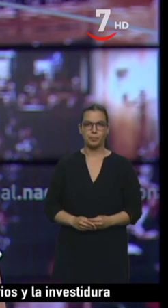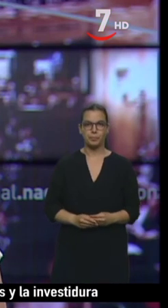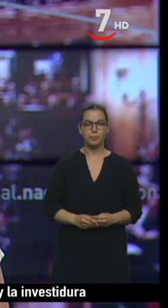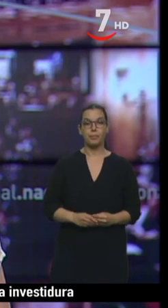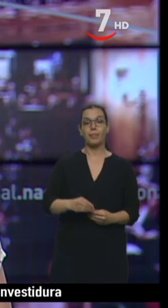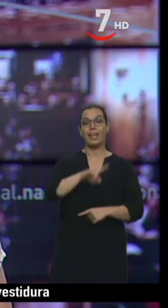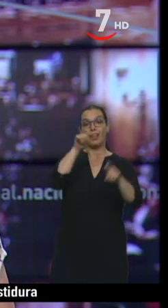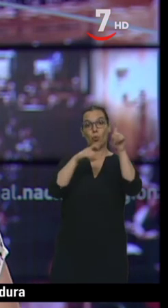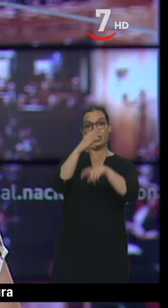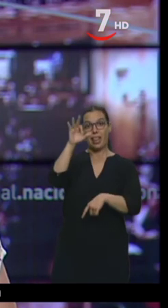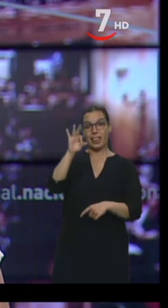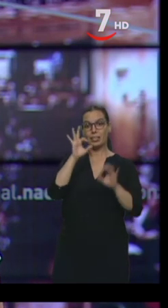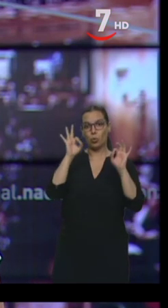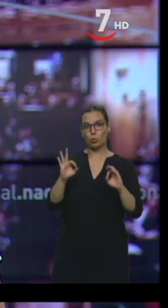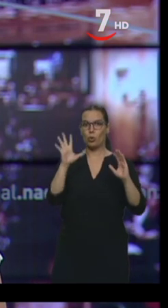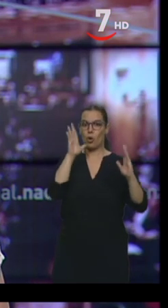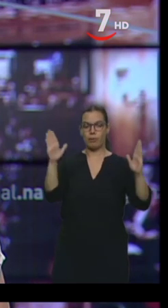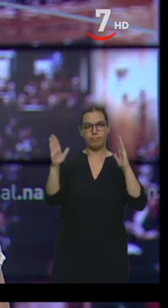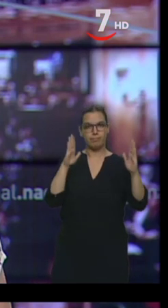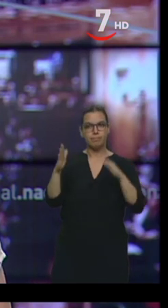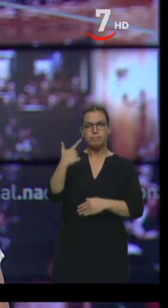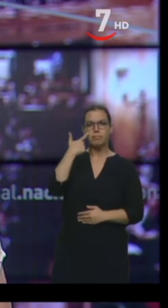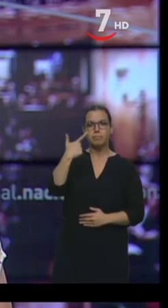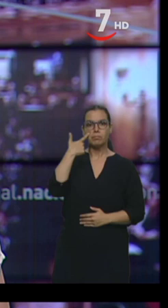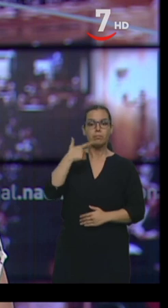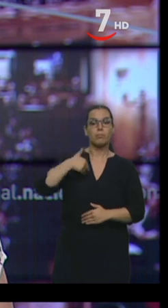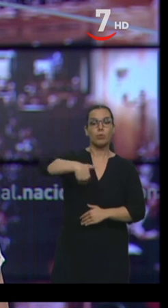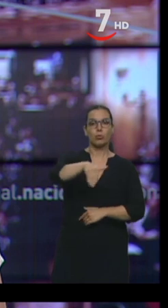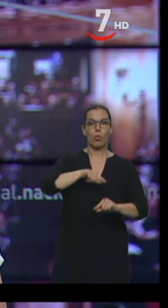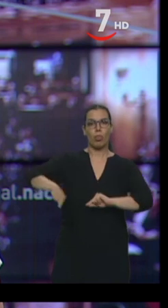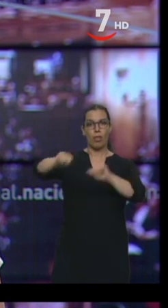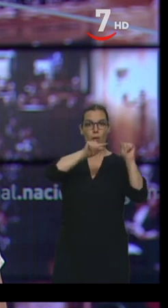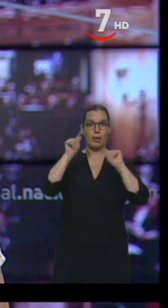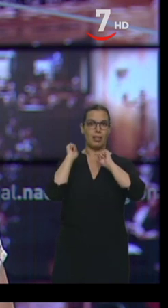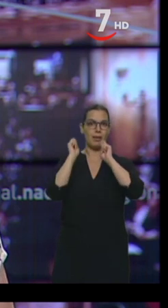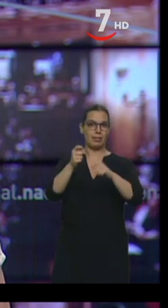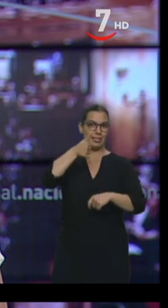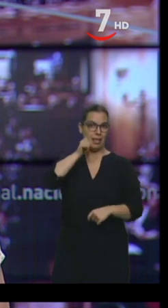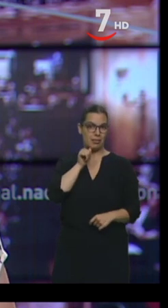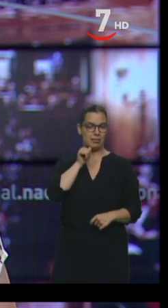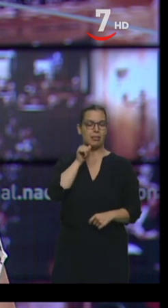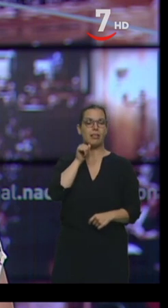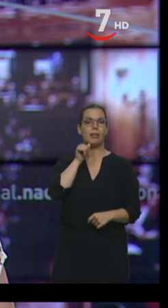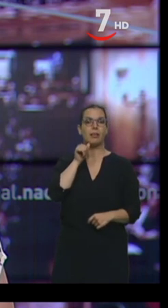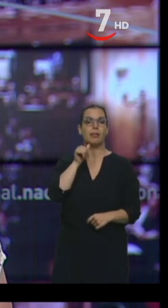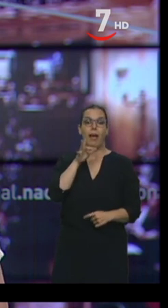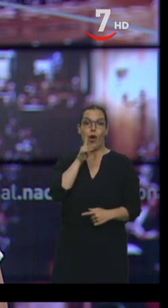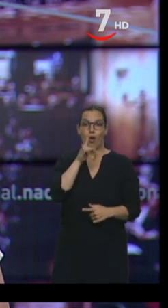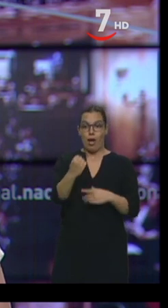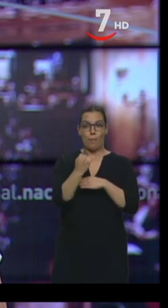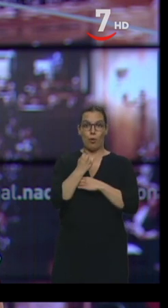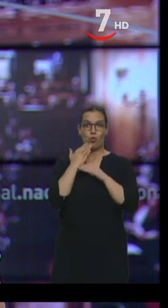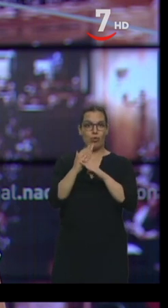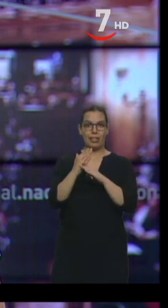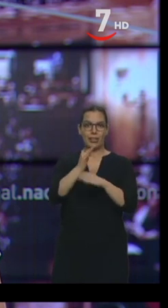El CIS llega en un momento en el que todas las miradas están puestas en el próximo debate de investidura de Pedro Sánchez. Por ahora sigue sin sumar nuevos apoyos,